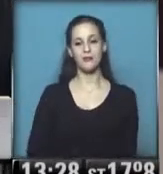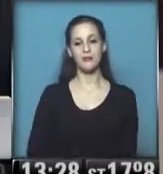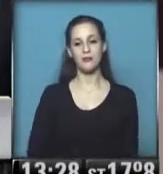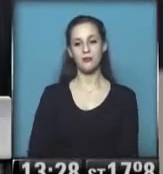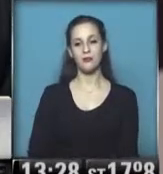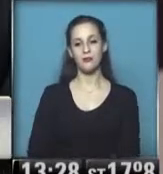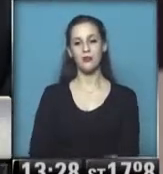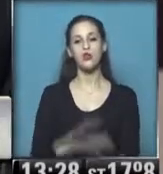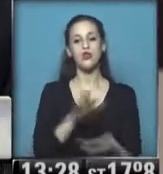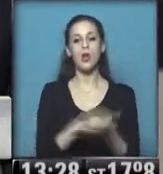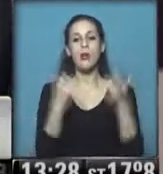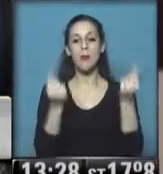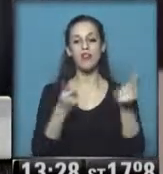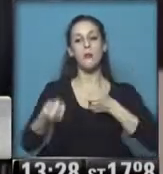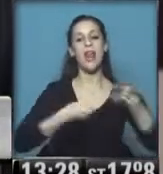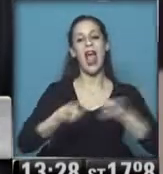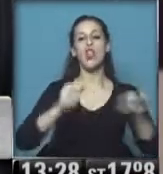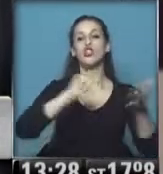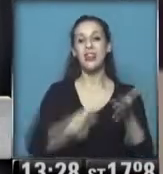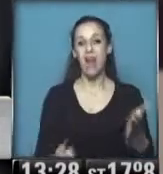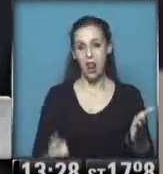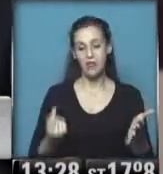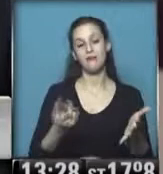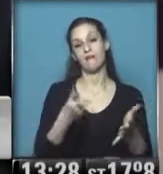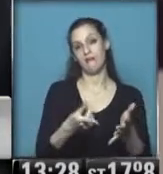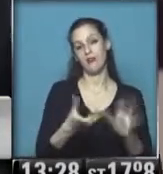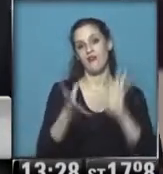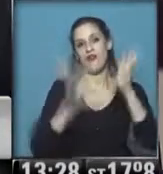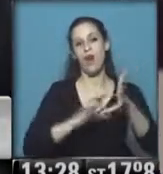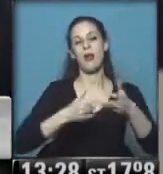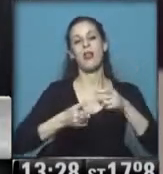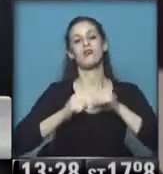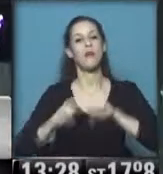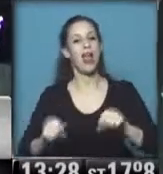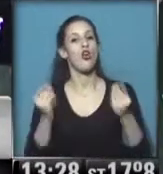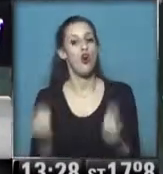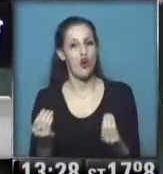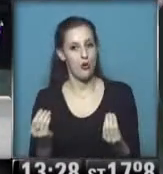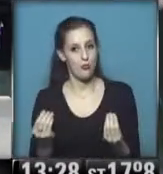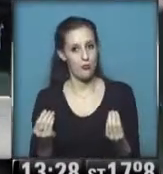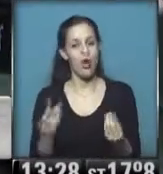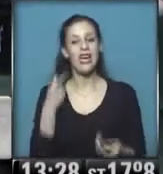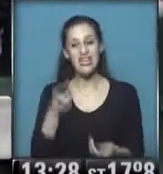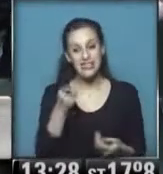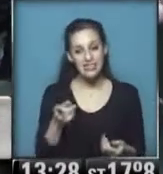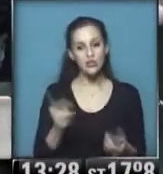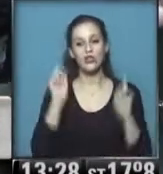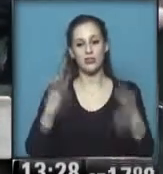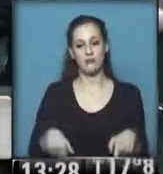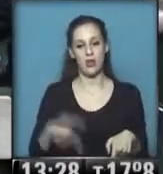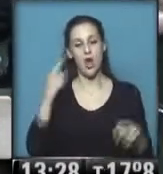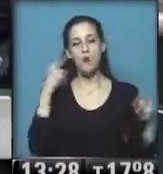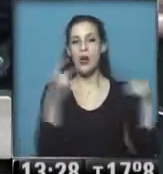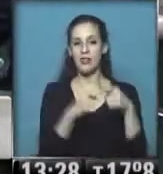precios del mercado central modalidad supermercado todo ese criterio también quiere se pretende digamos